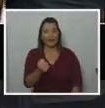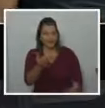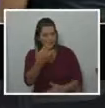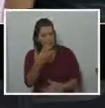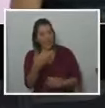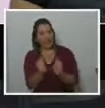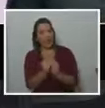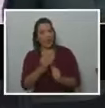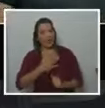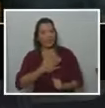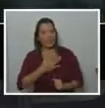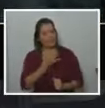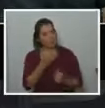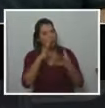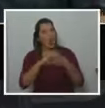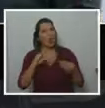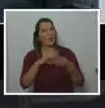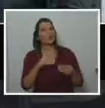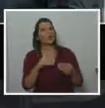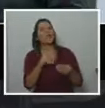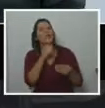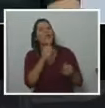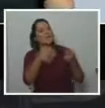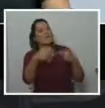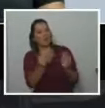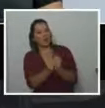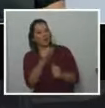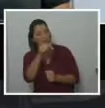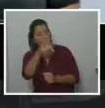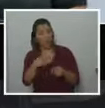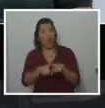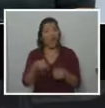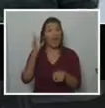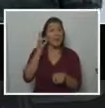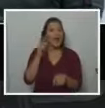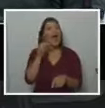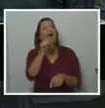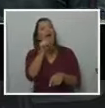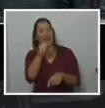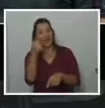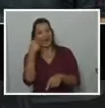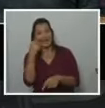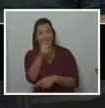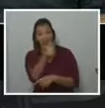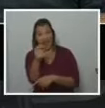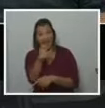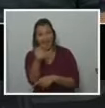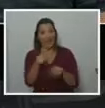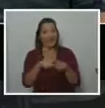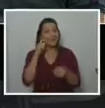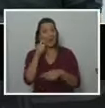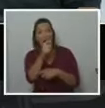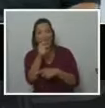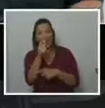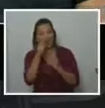aquí abajito conmigo. Cuénteme, ¿quién lo acompaña el día de hoy? Mi hermana. La hermana, esa, ahí está grabando. Hola, hola. ¿Y saludos para